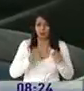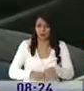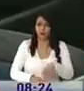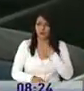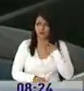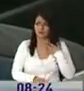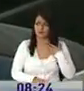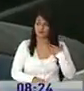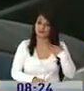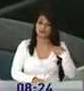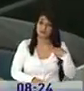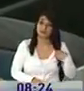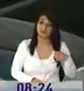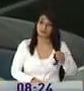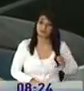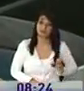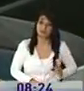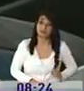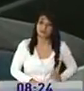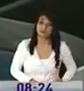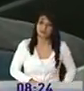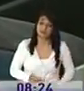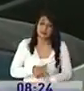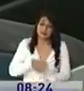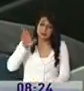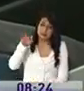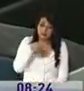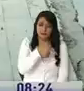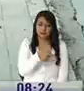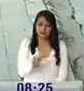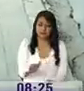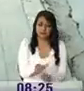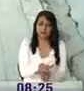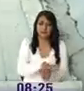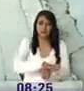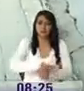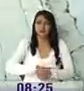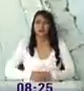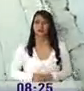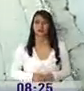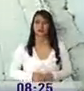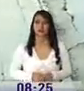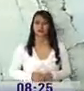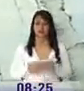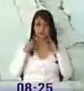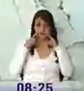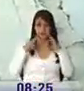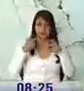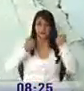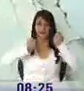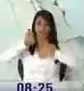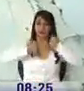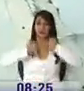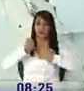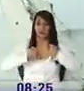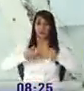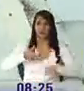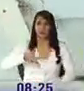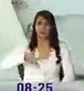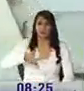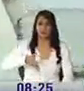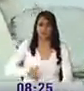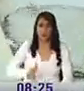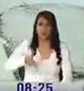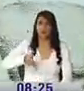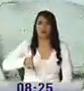si si se dan un tiempito para que lo vengan a rellenar bastan unos minutos para ver como los vehículos pueden sufrir un accidente